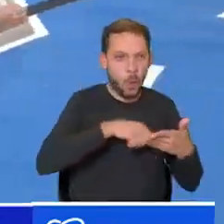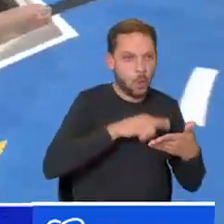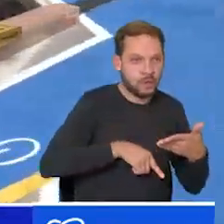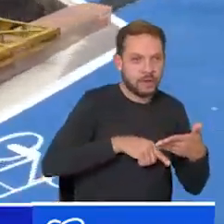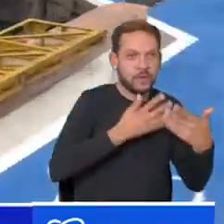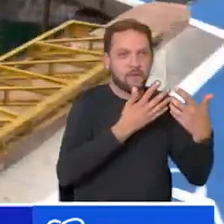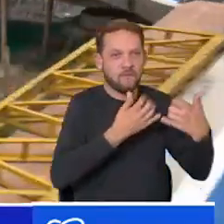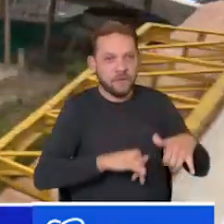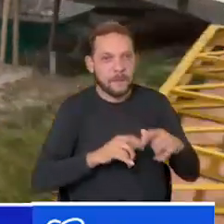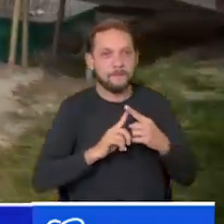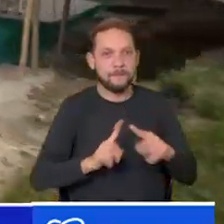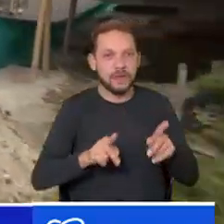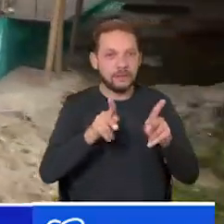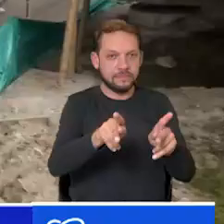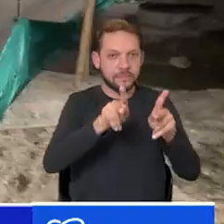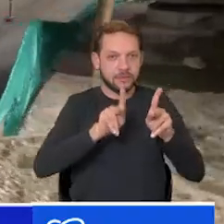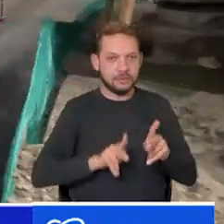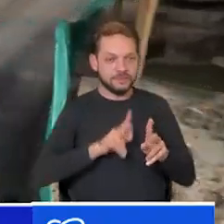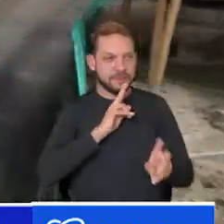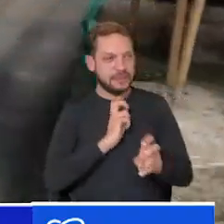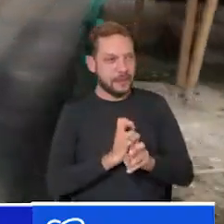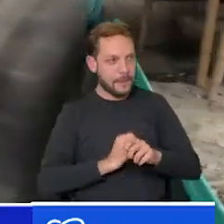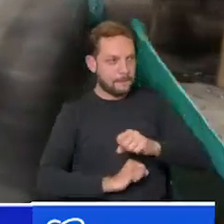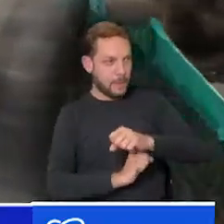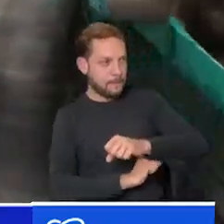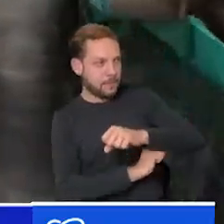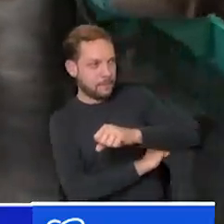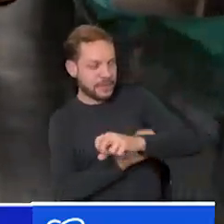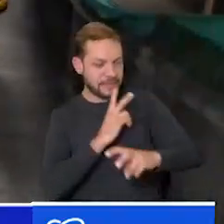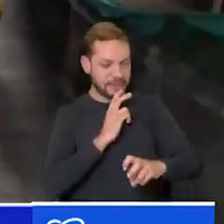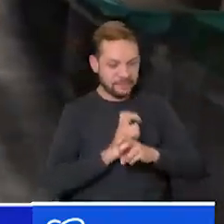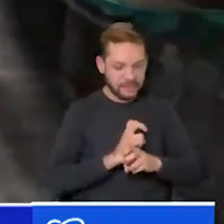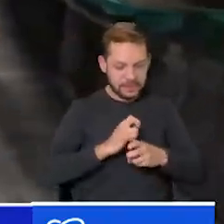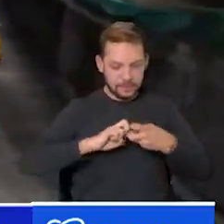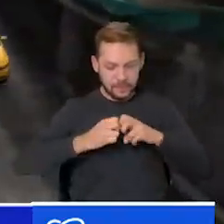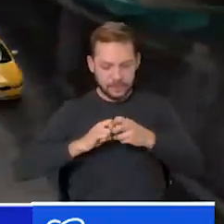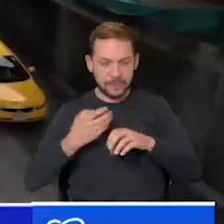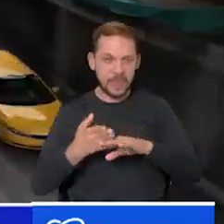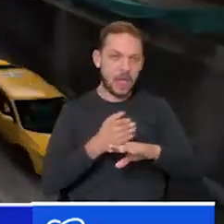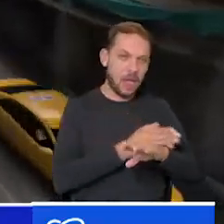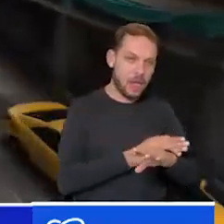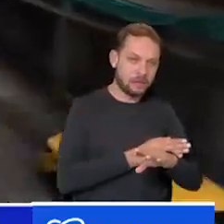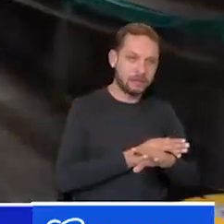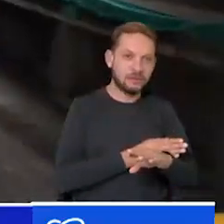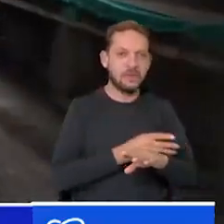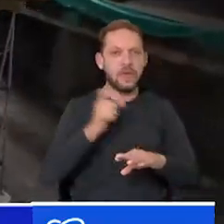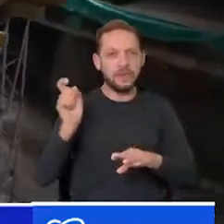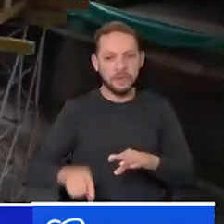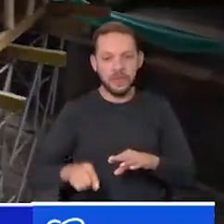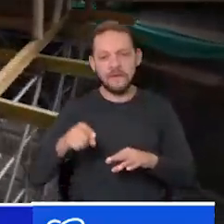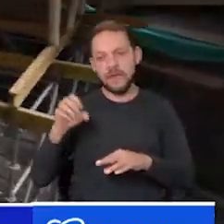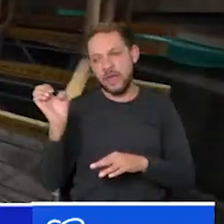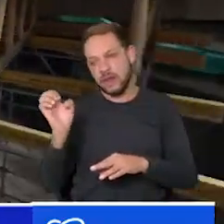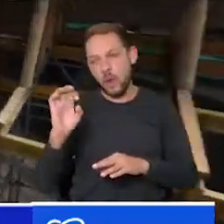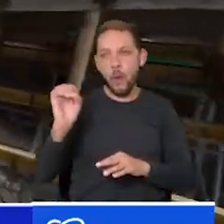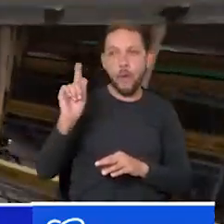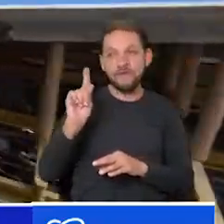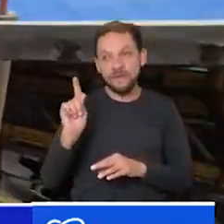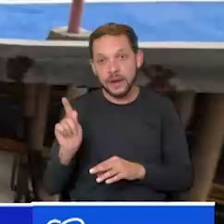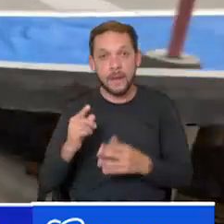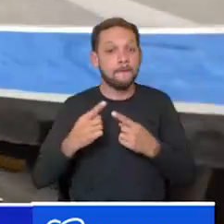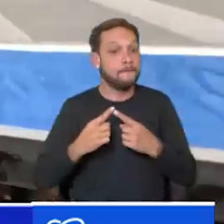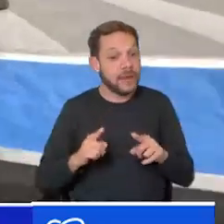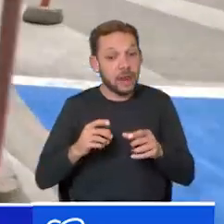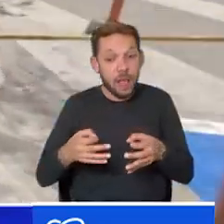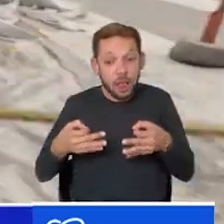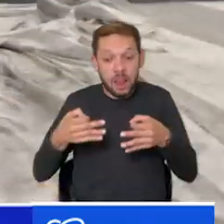fracturamiento del puente es un impedimento para su habilitación la entrega estaba prevista para los primeros meses de este año 2024 Pero cuál es